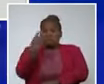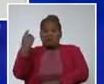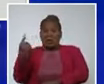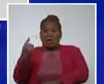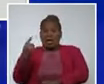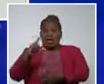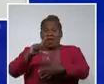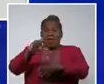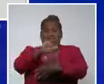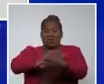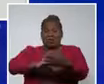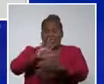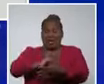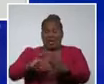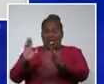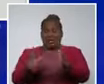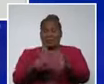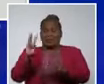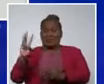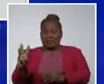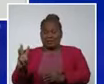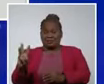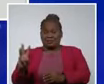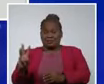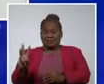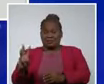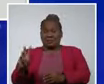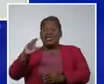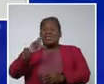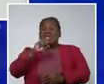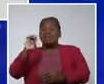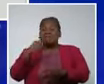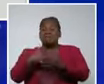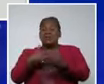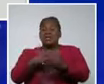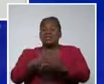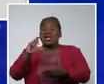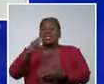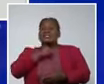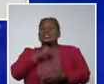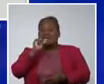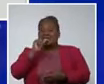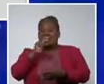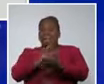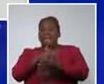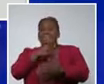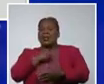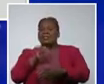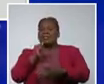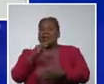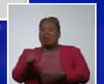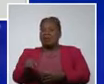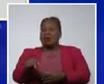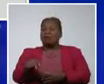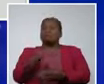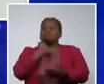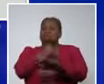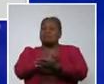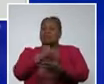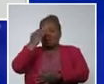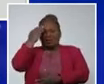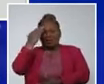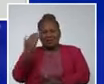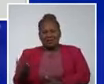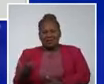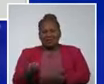3. SECMED acaba de aprobarlo tras rigurosos análisis de las evidencias, gracias a sus creadores, que a su